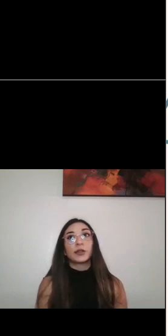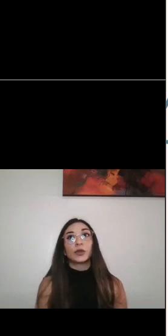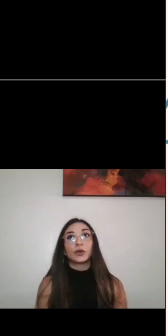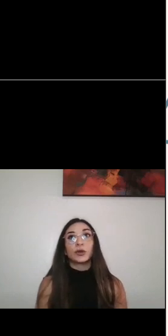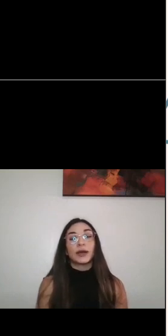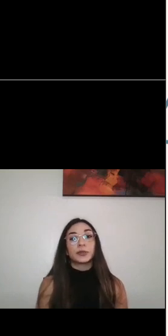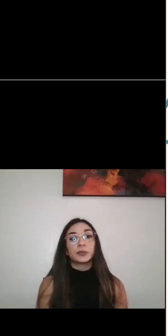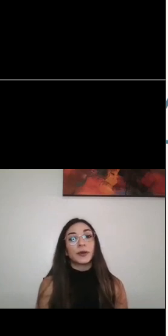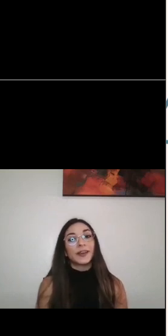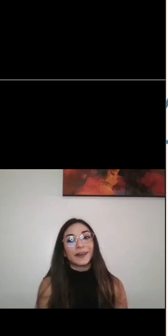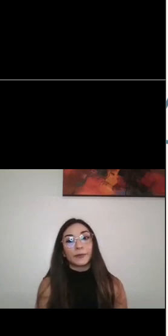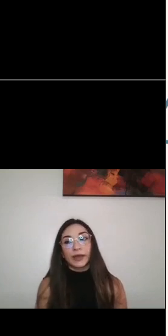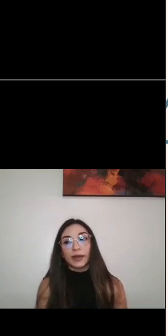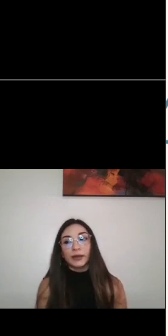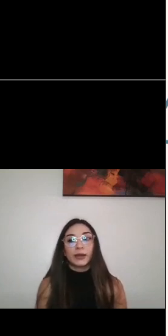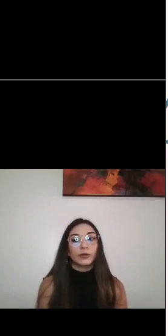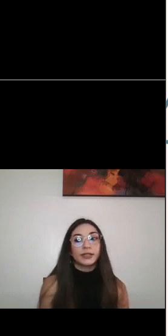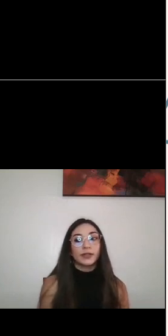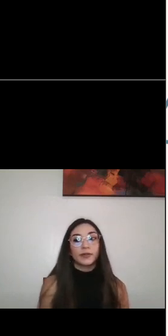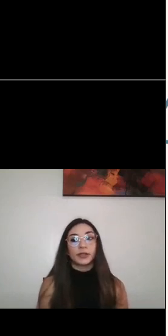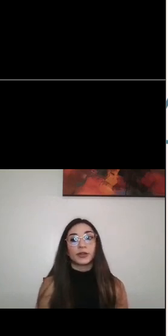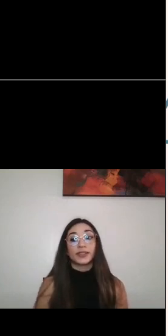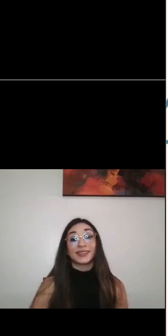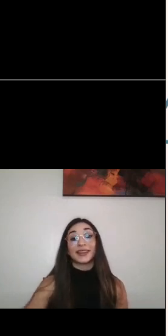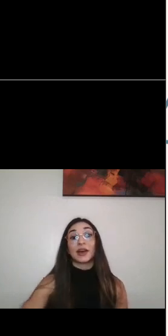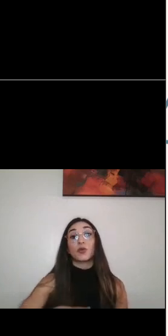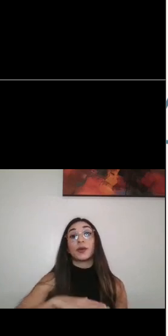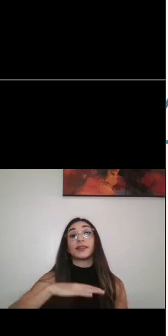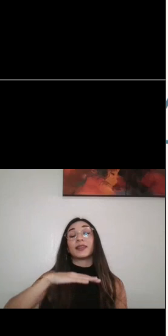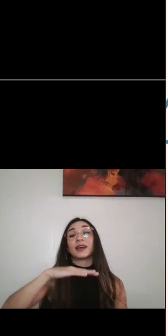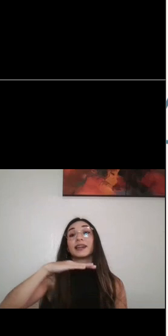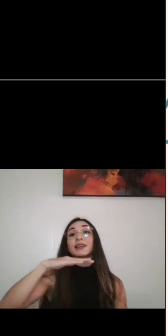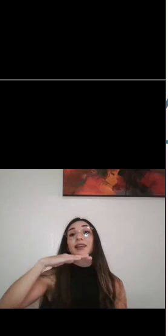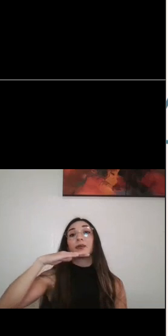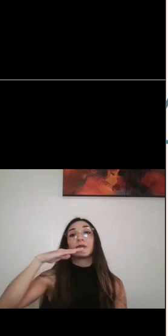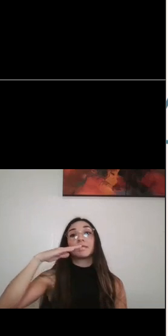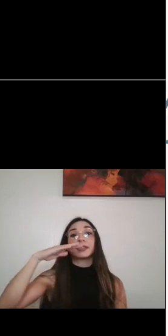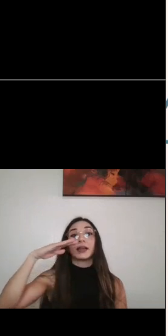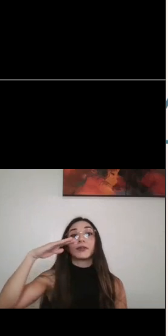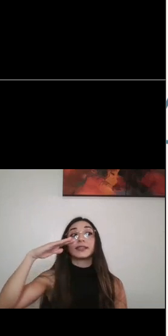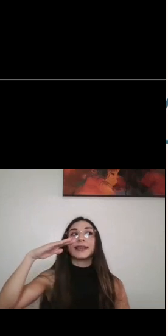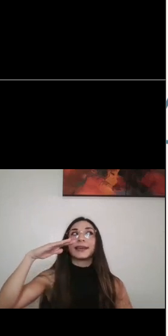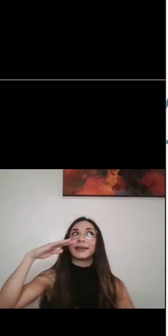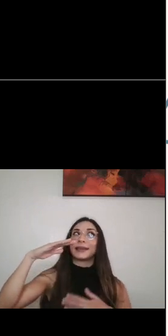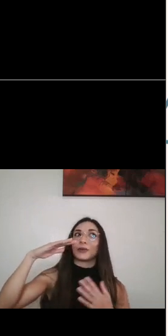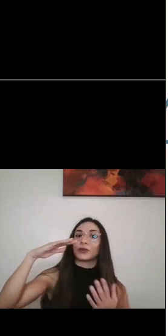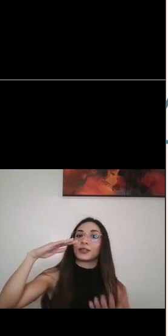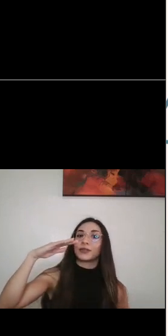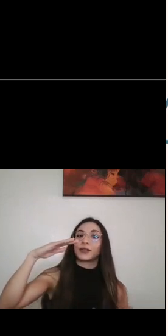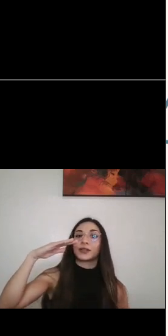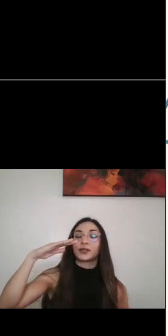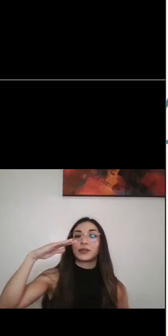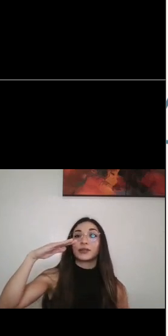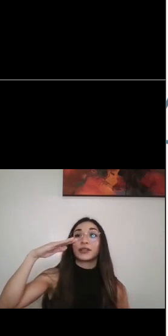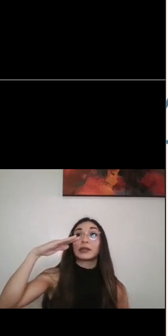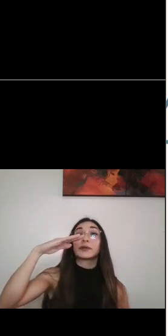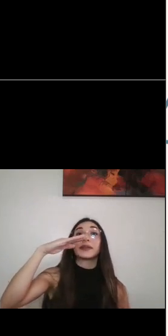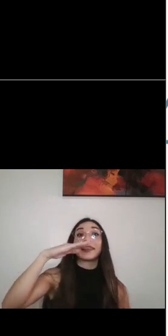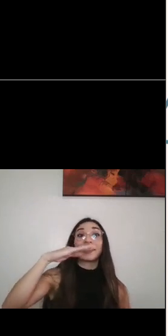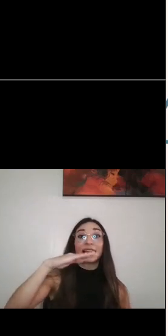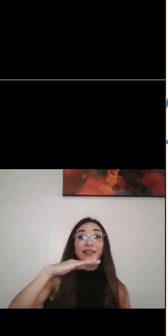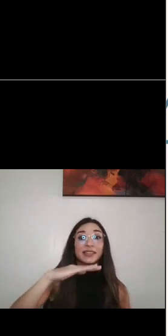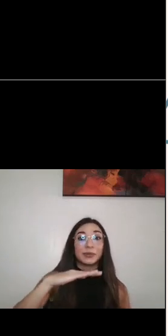También el tono de la voz puede cambiar, en algunas afectaciones tienden a aumentar el volumen de la voz y en otras afectaciones auditivas